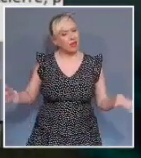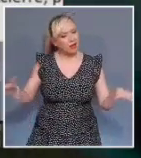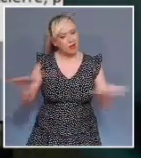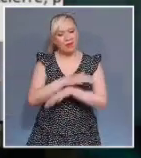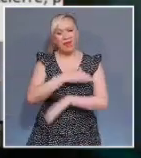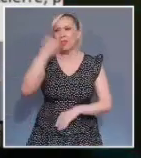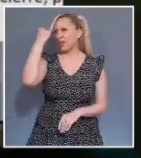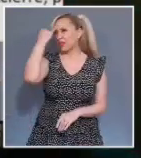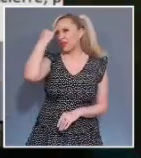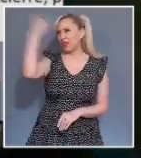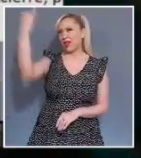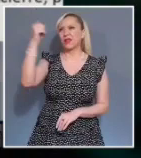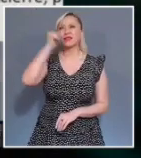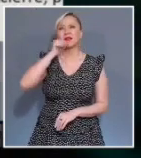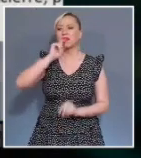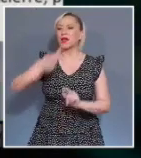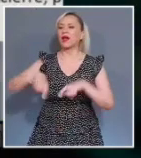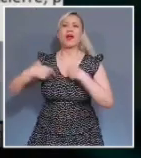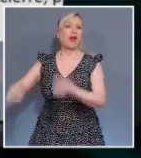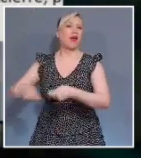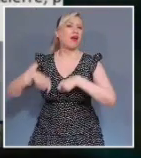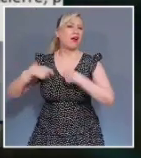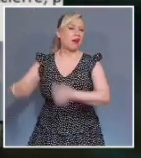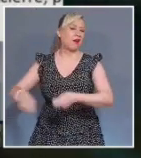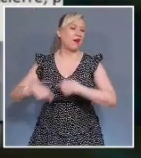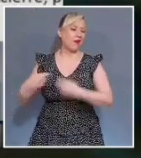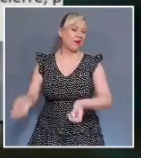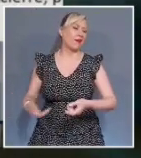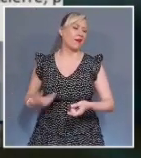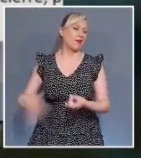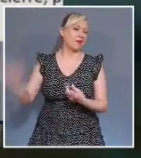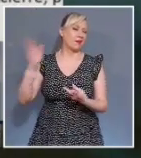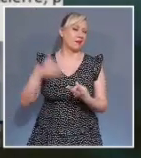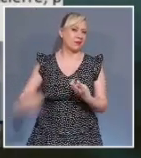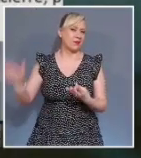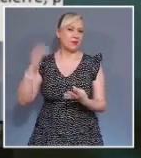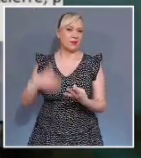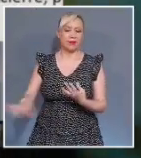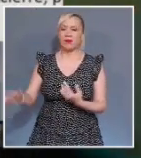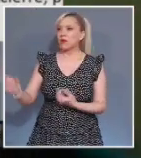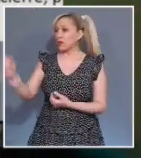Se pasa del paradigma de el primero que la solicita en un terreno libre